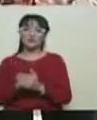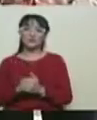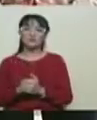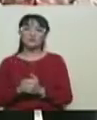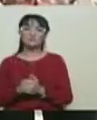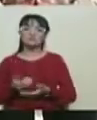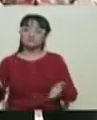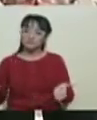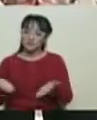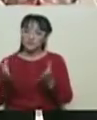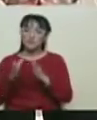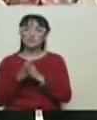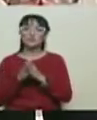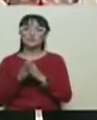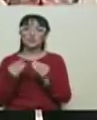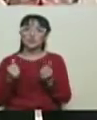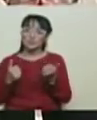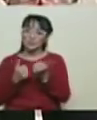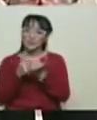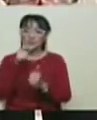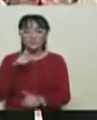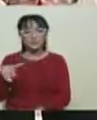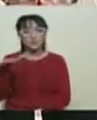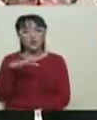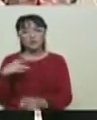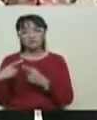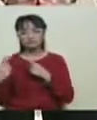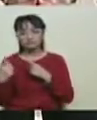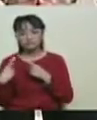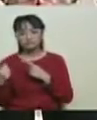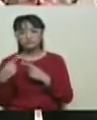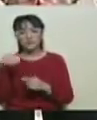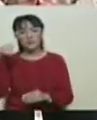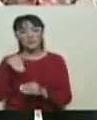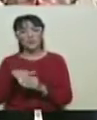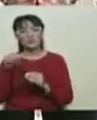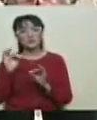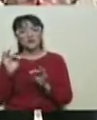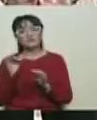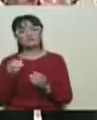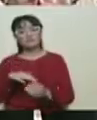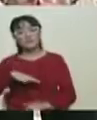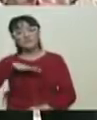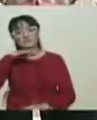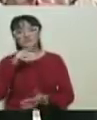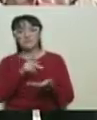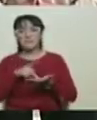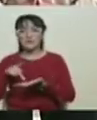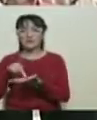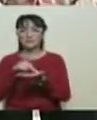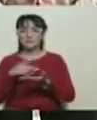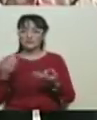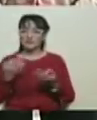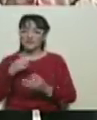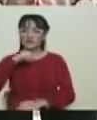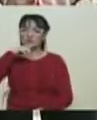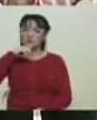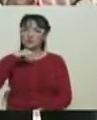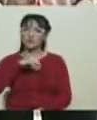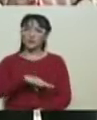al pueblo todo lo que hay que facilitarle para que tengamos un remate de participación verdaderamente